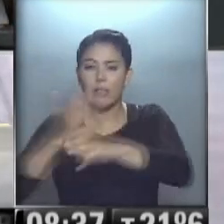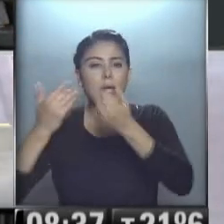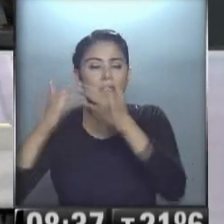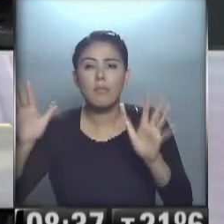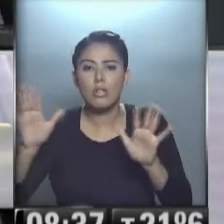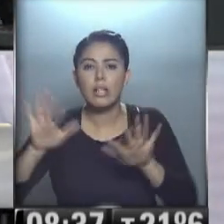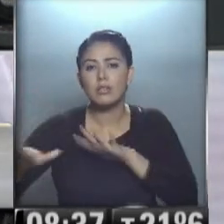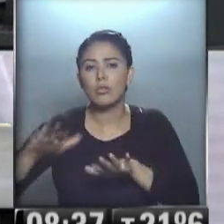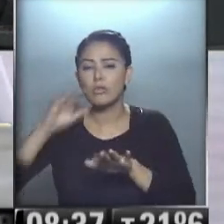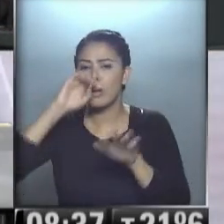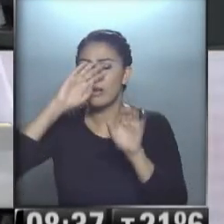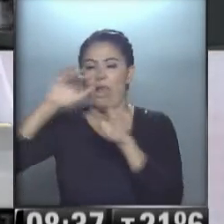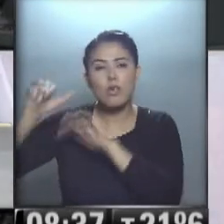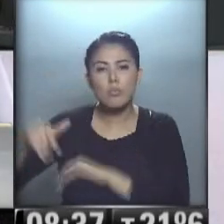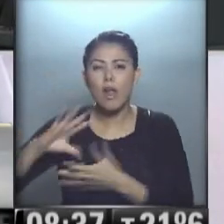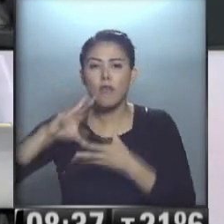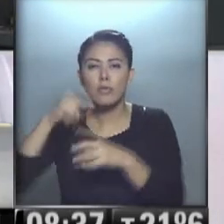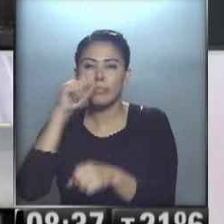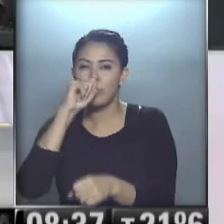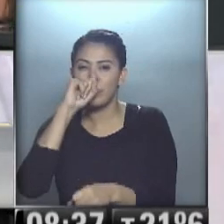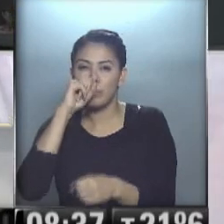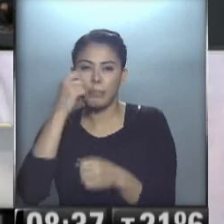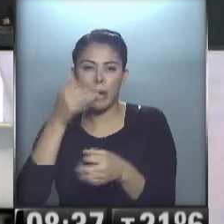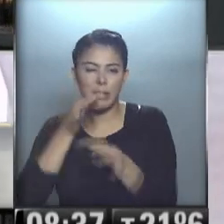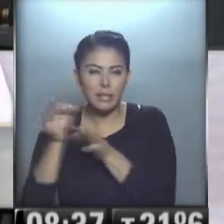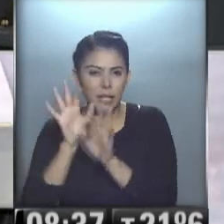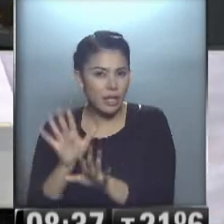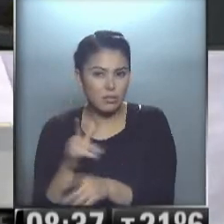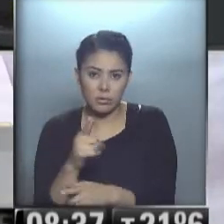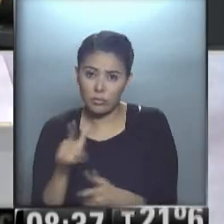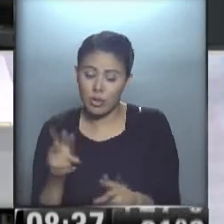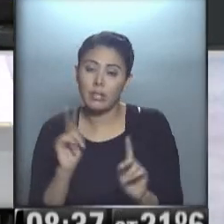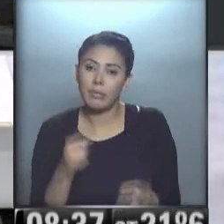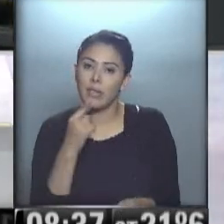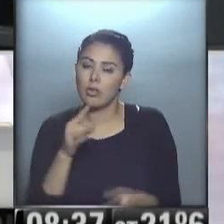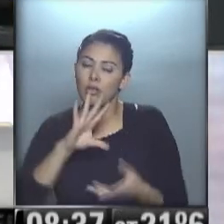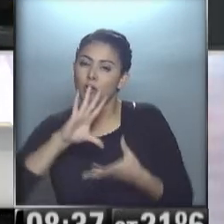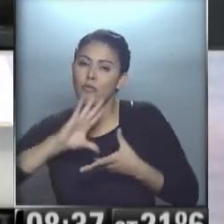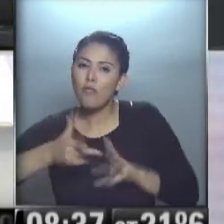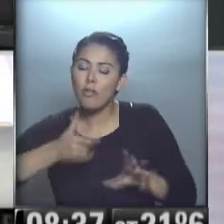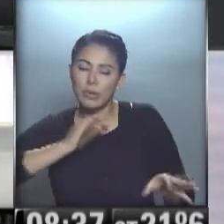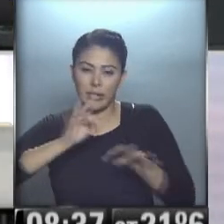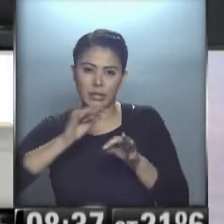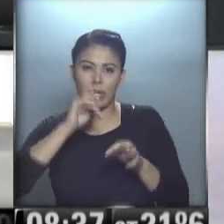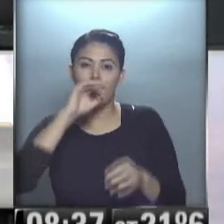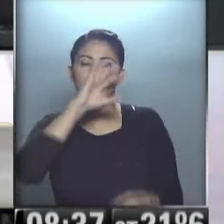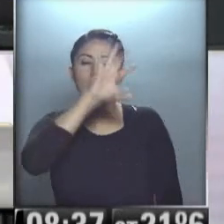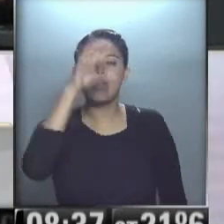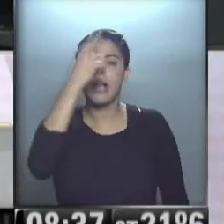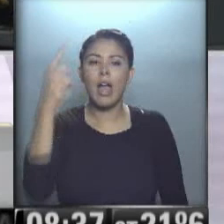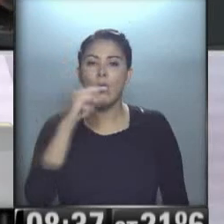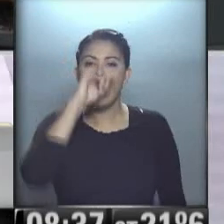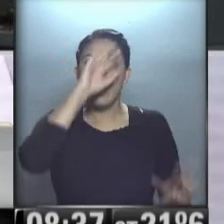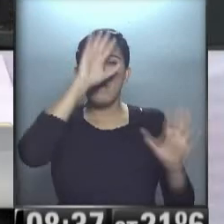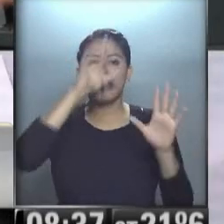de este tipo de modus operandi, que además identificó como un modus operandi que se repite en cada uno de los